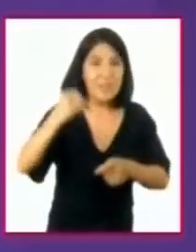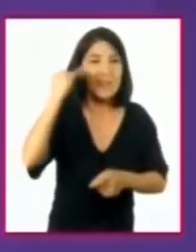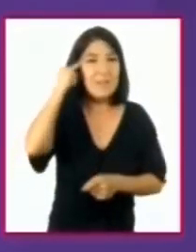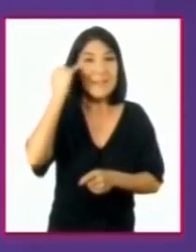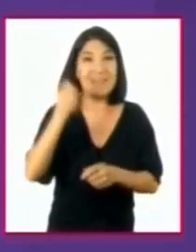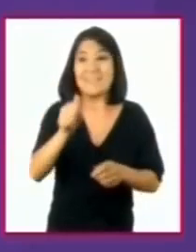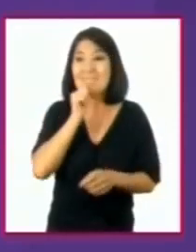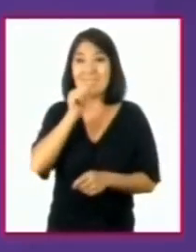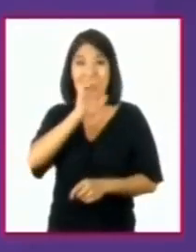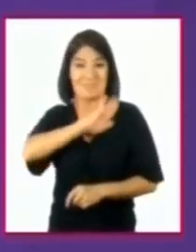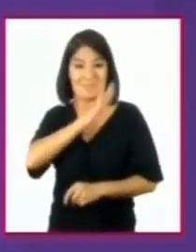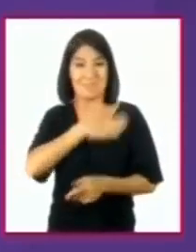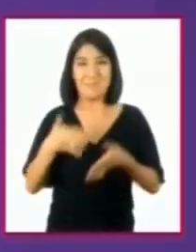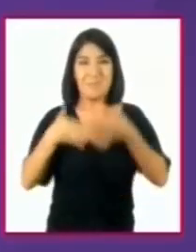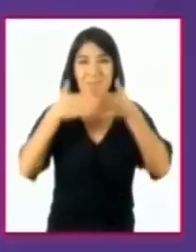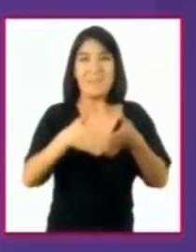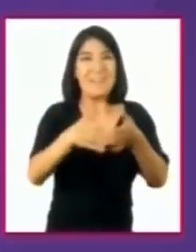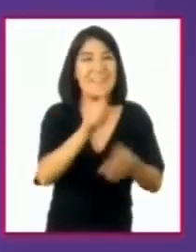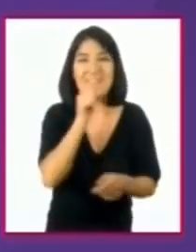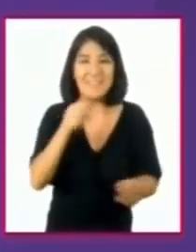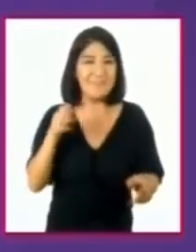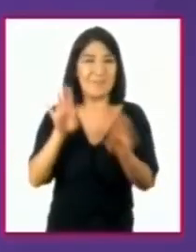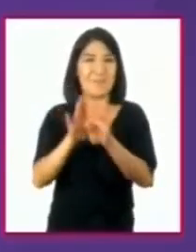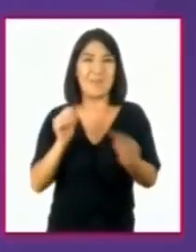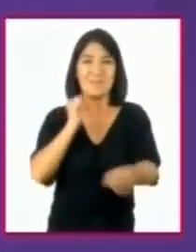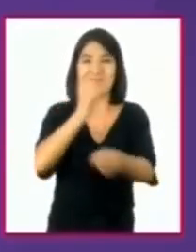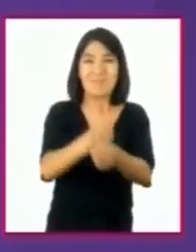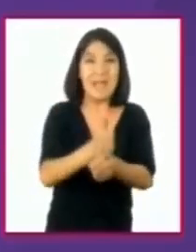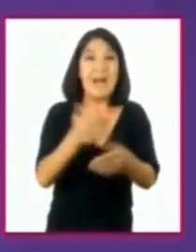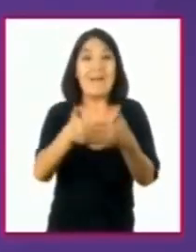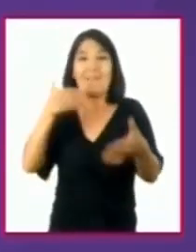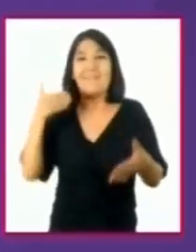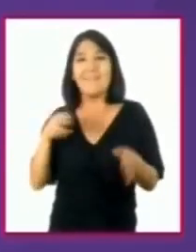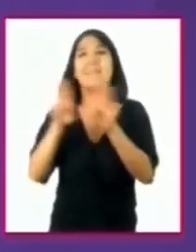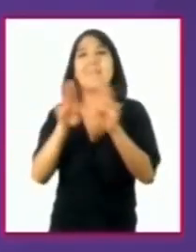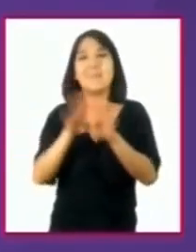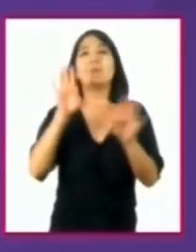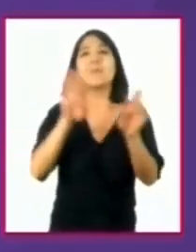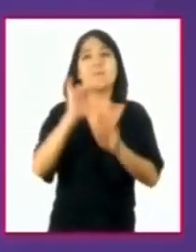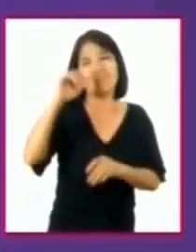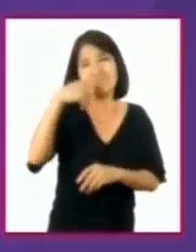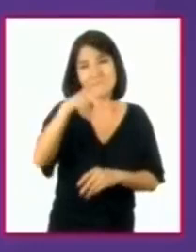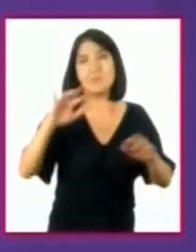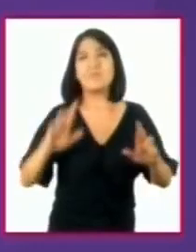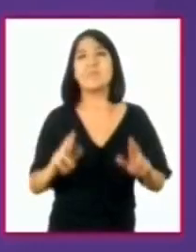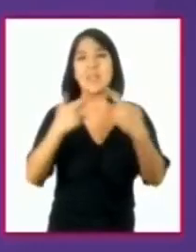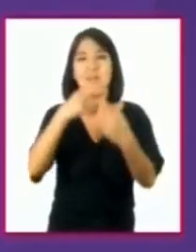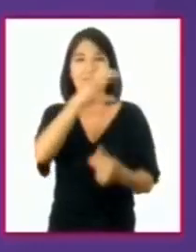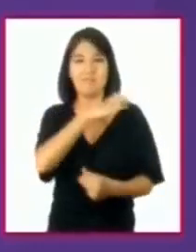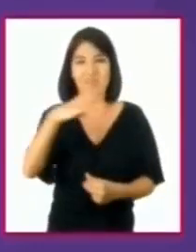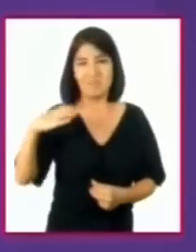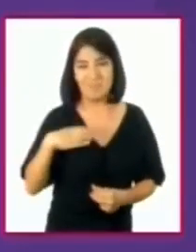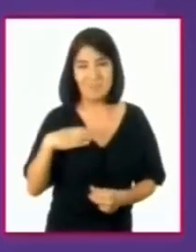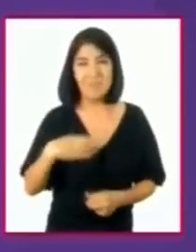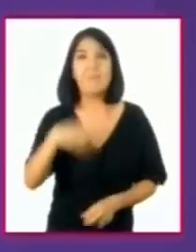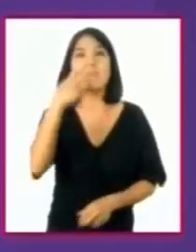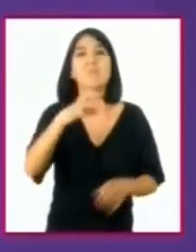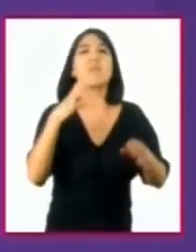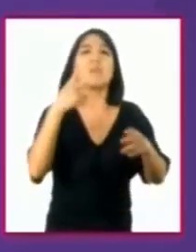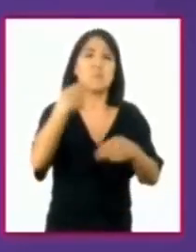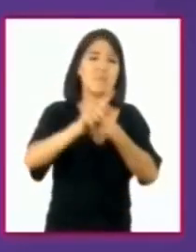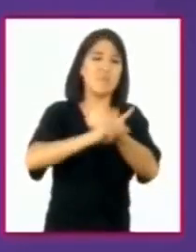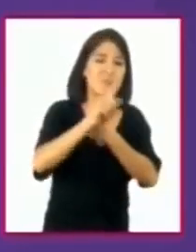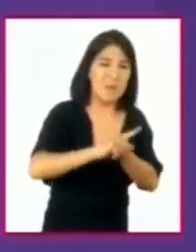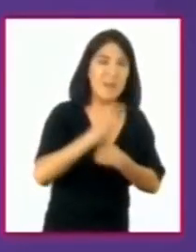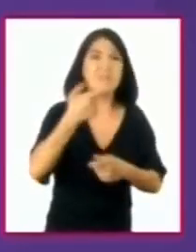de los españoles, y los nuevos temas aportados por estos últimos, como la religión cristiana, los problemas económicos y